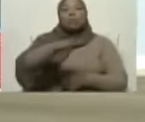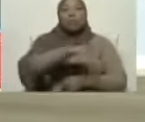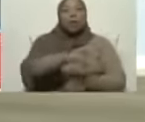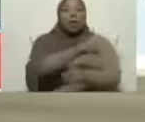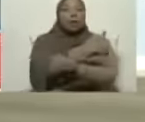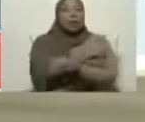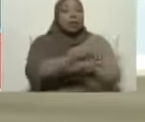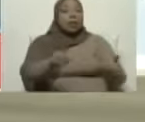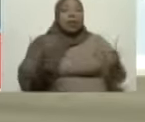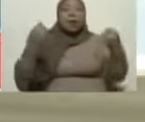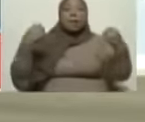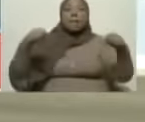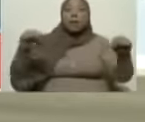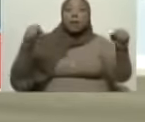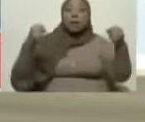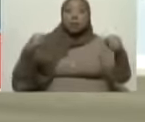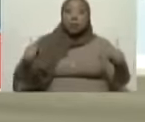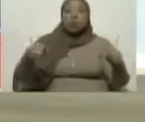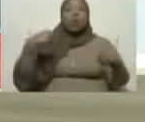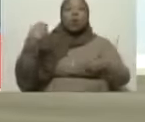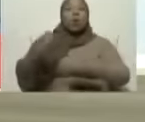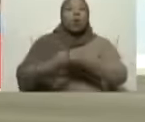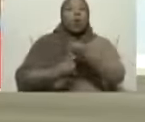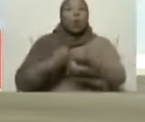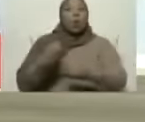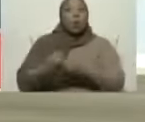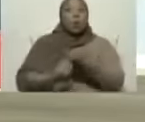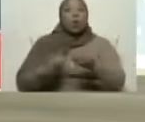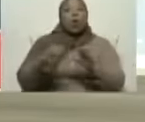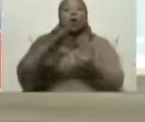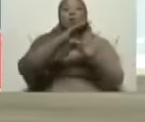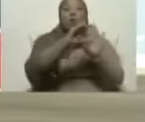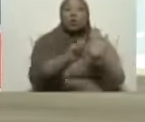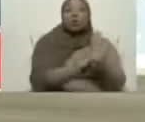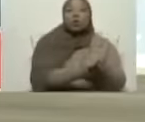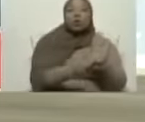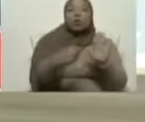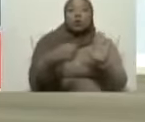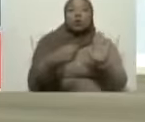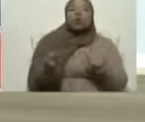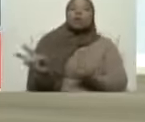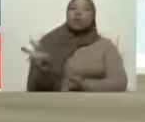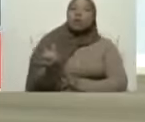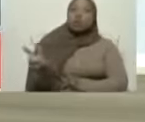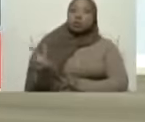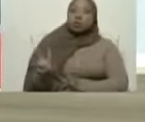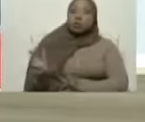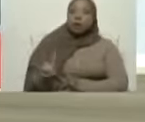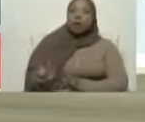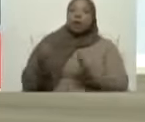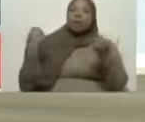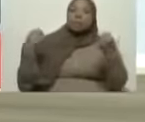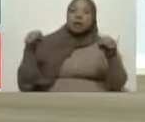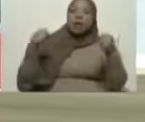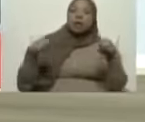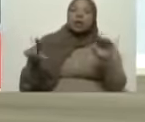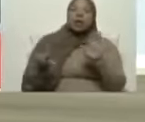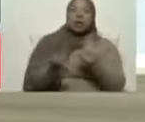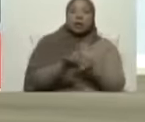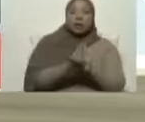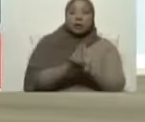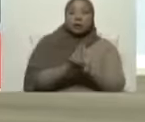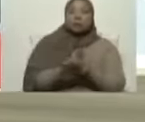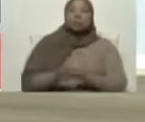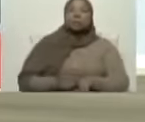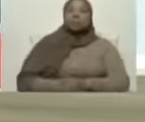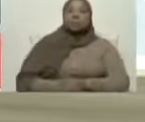ejerce directamente en la forma prevista en la Constitución de la República Bolivariana de Venezuela y en la ley,